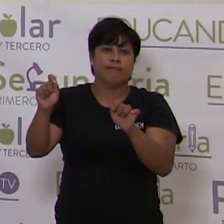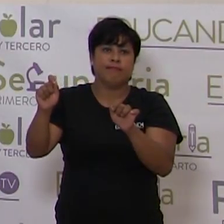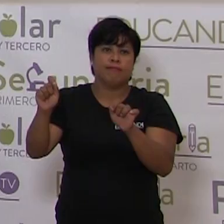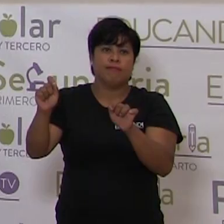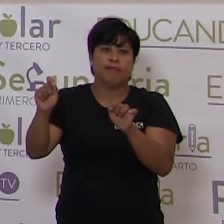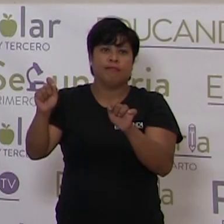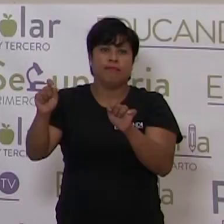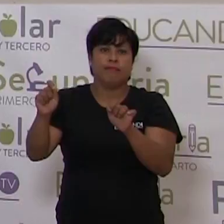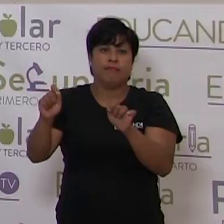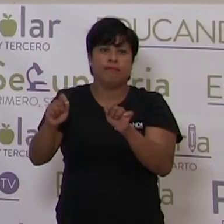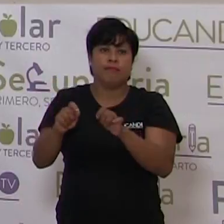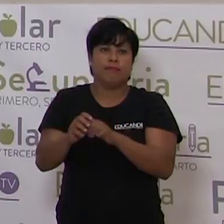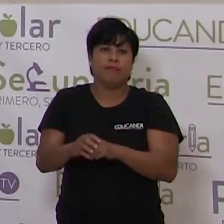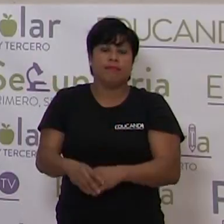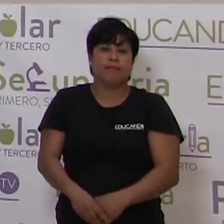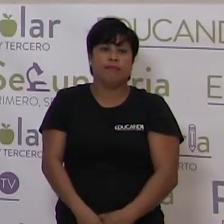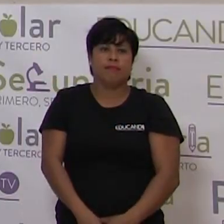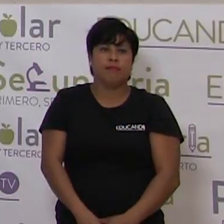mide